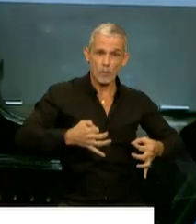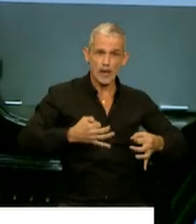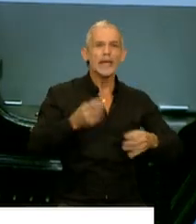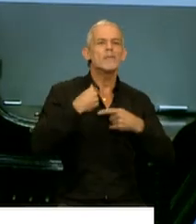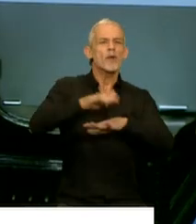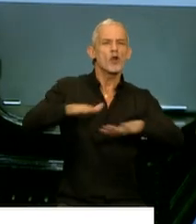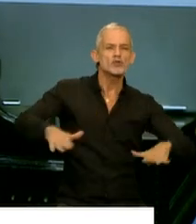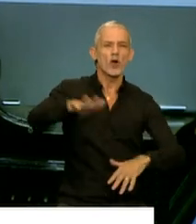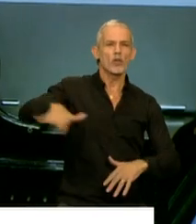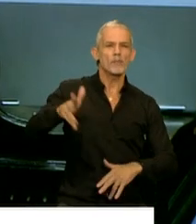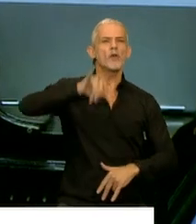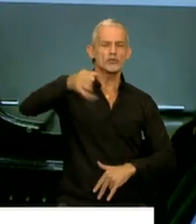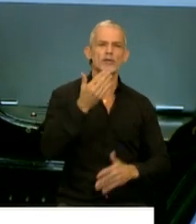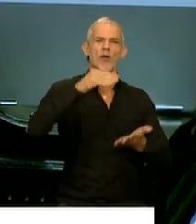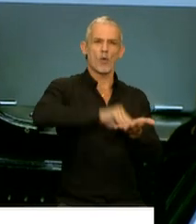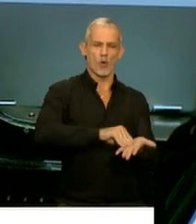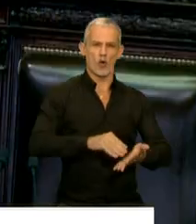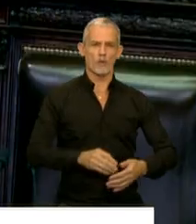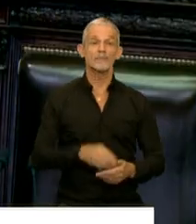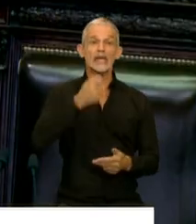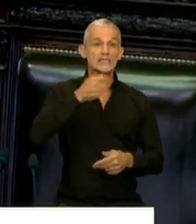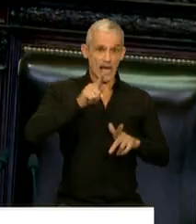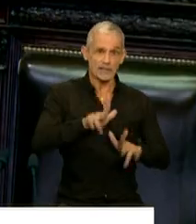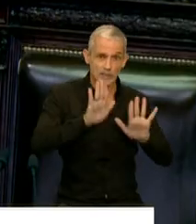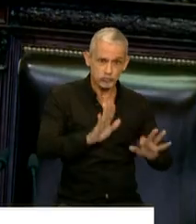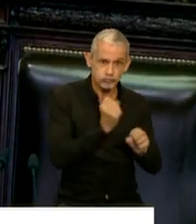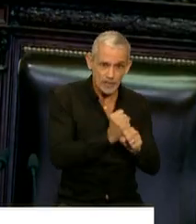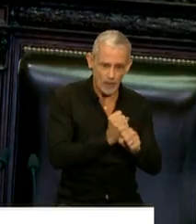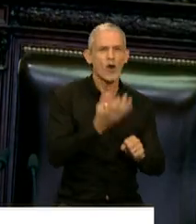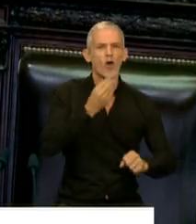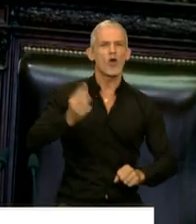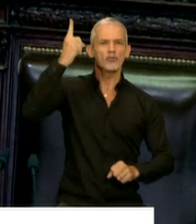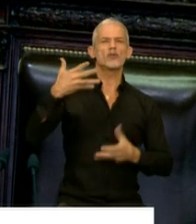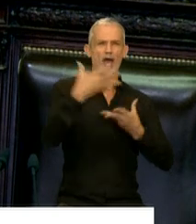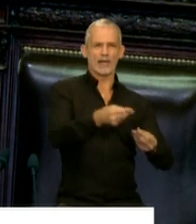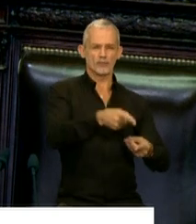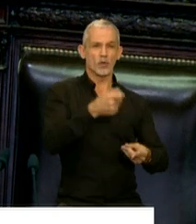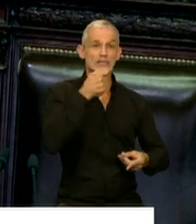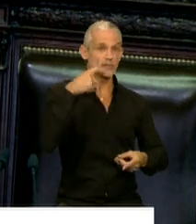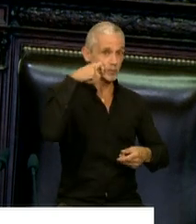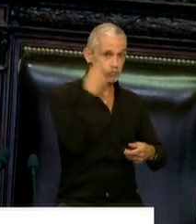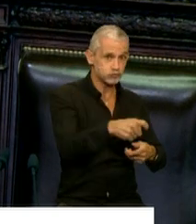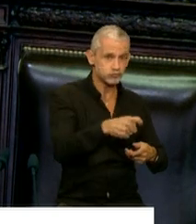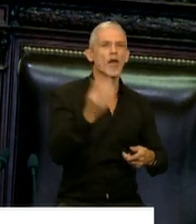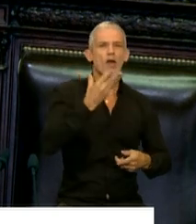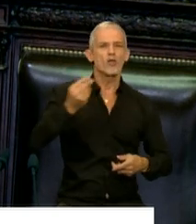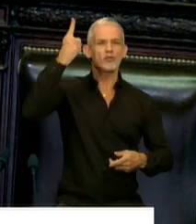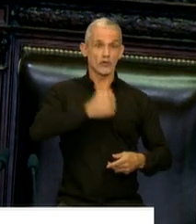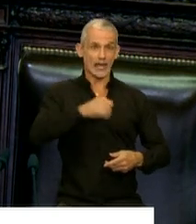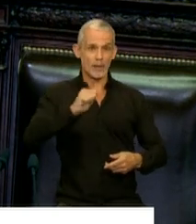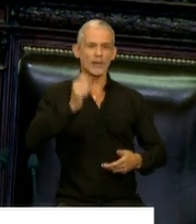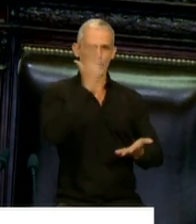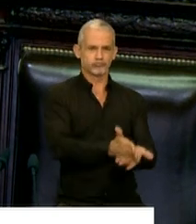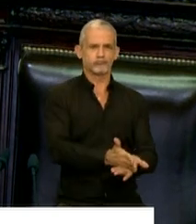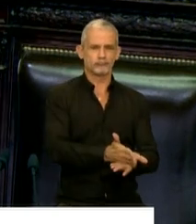del pueblo, sí, juro. Si así lo hicieras, Dios os ayude. Y si no, Dios y la patria os lo